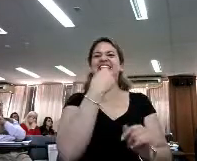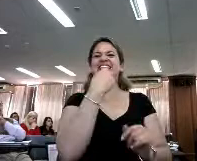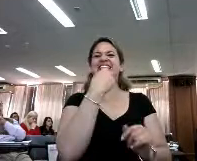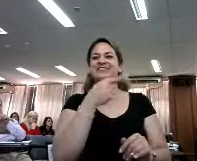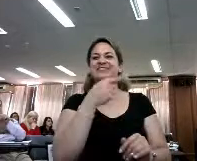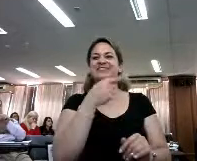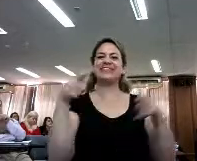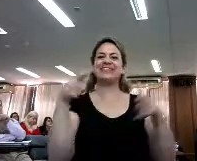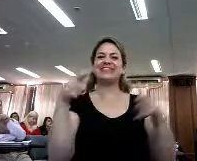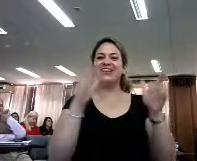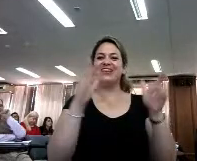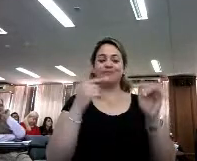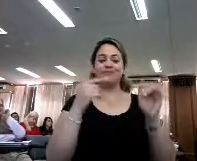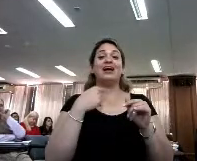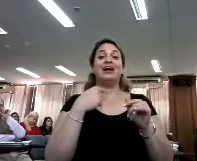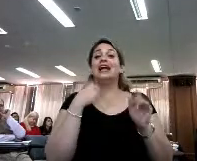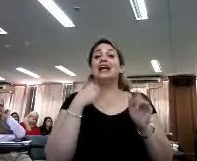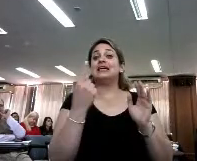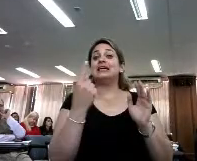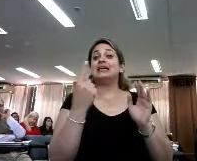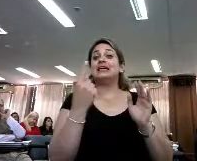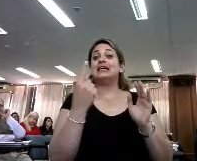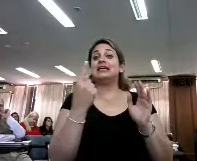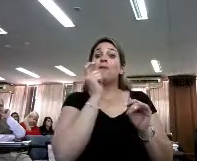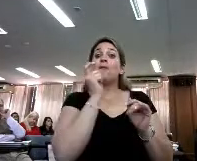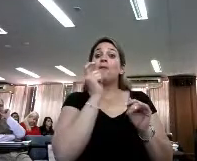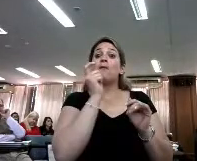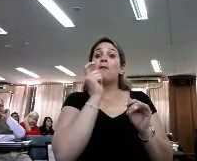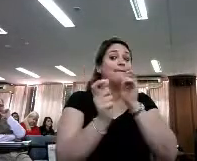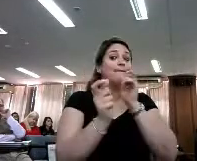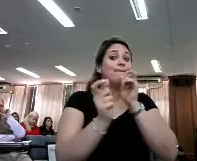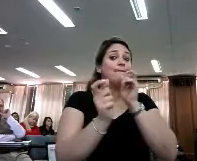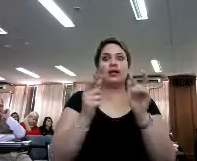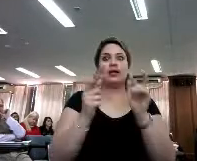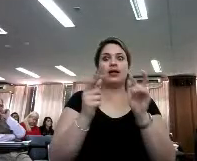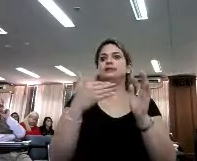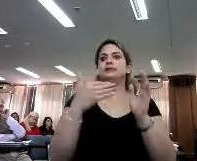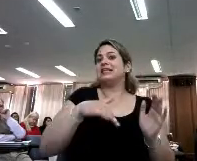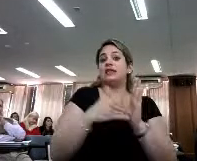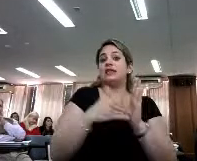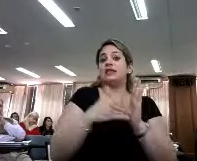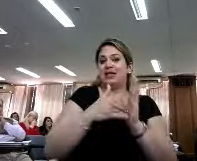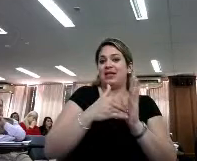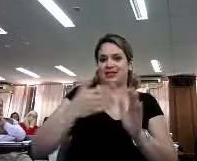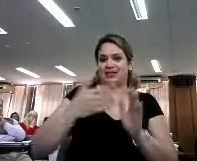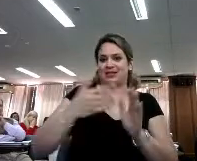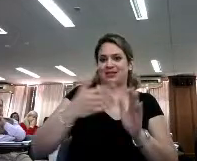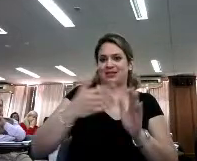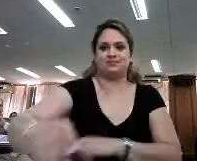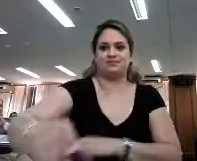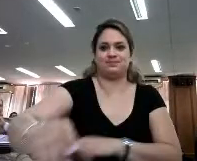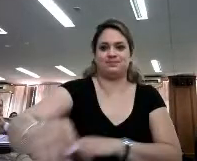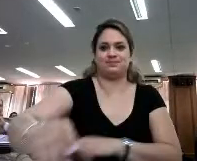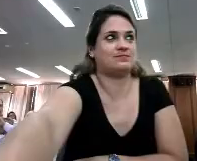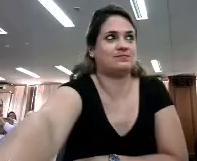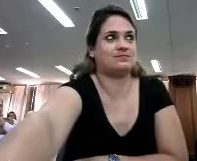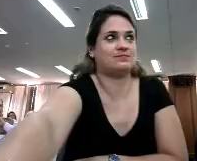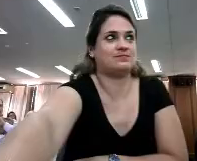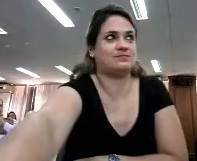riqueza el español. Y sobre cada palabra habrá tantas interpretaciones como abogados en este mundo. Y para gusto, el que quiera puede hacer la